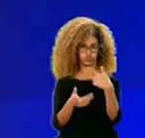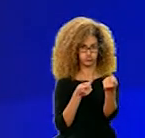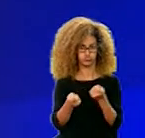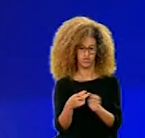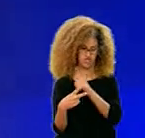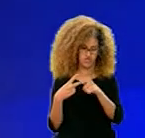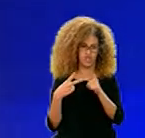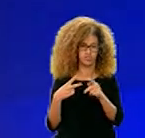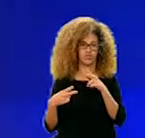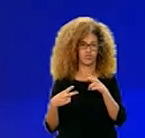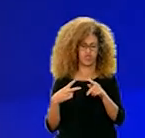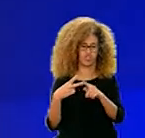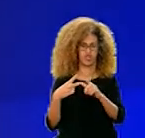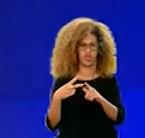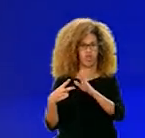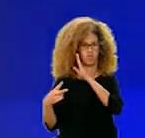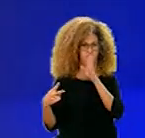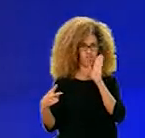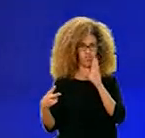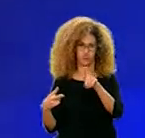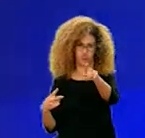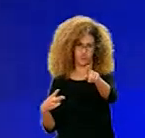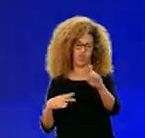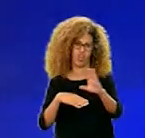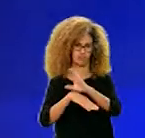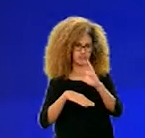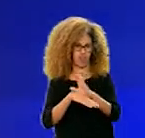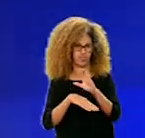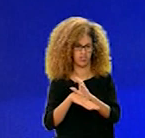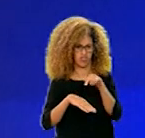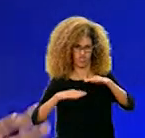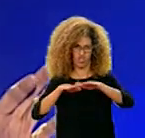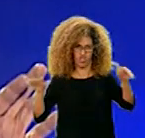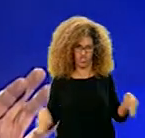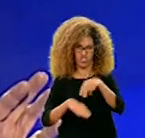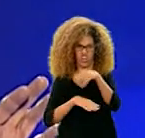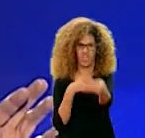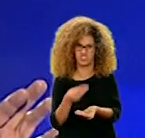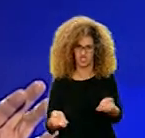mamá, tú eres la concejala. ¿Qué haces en el escenario?